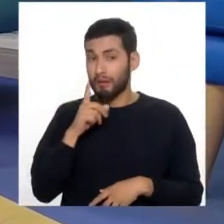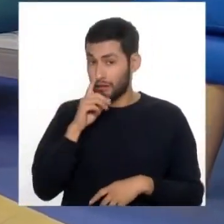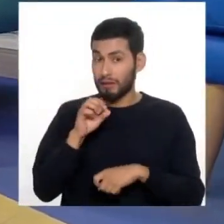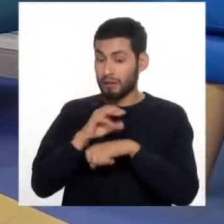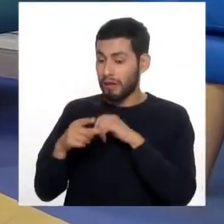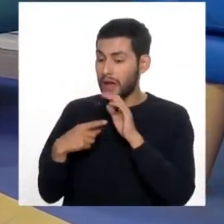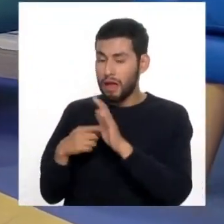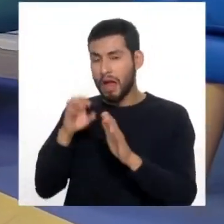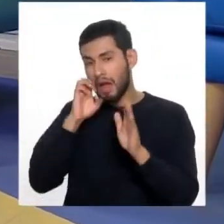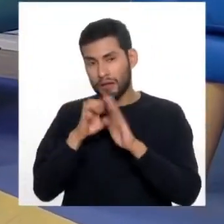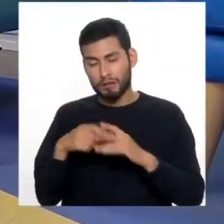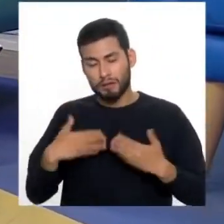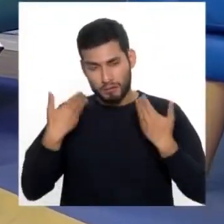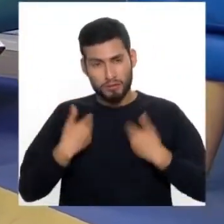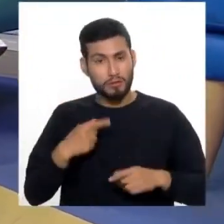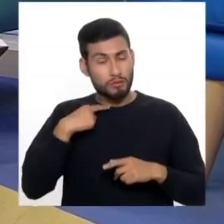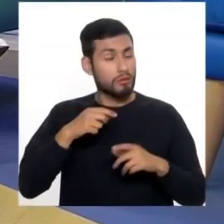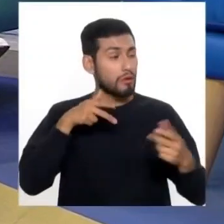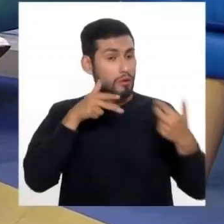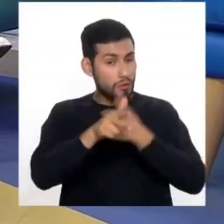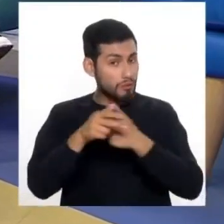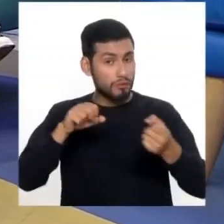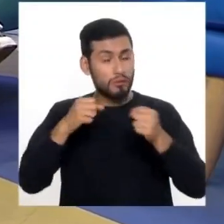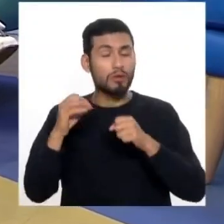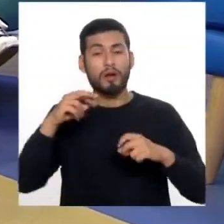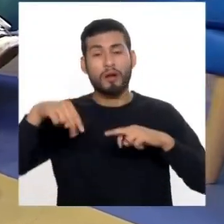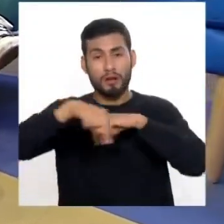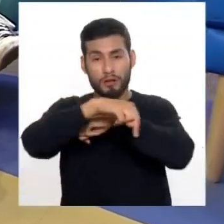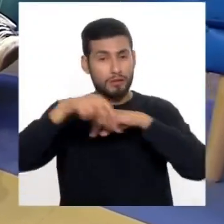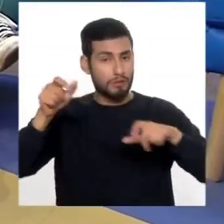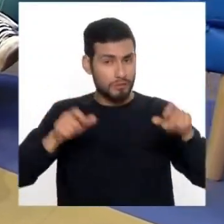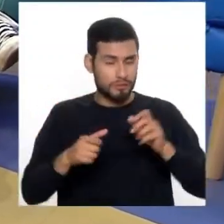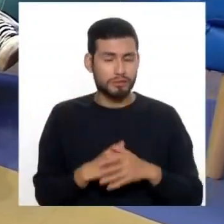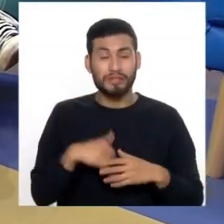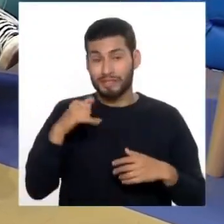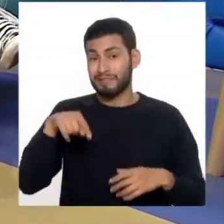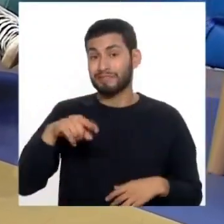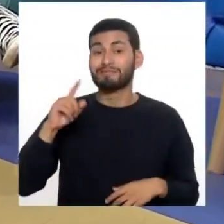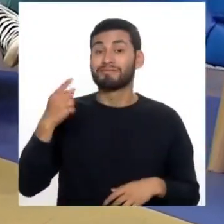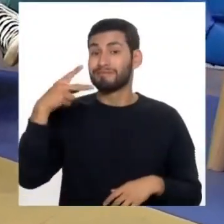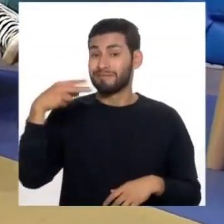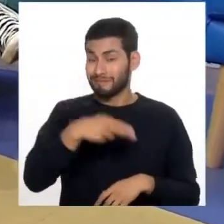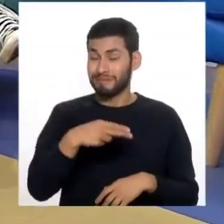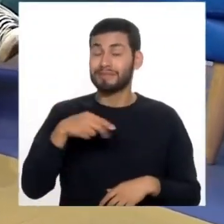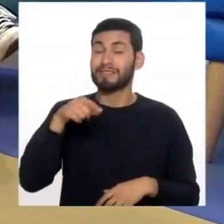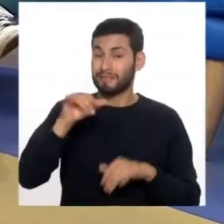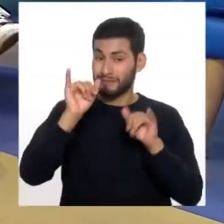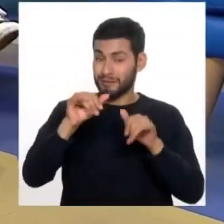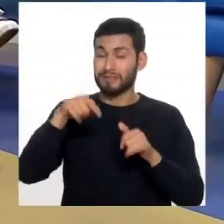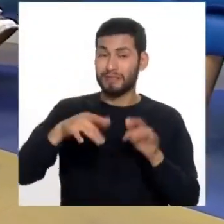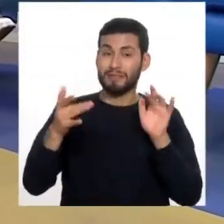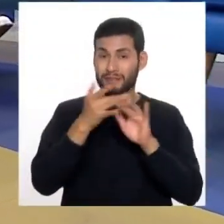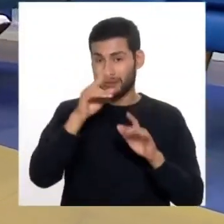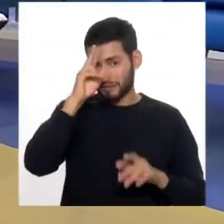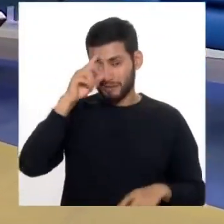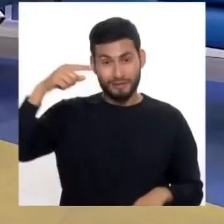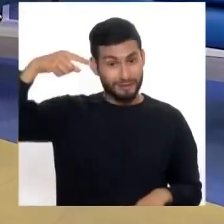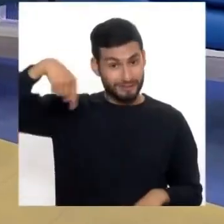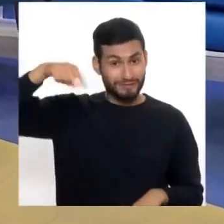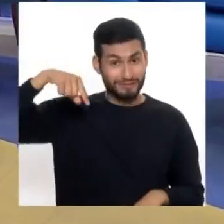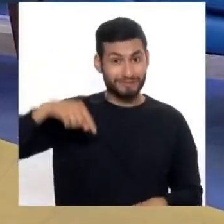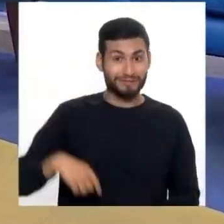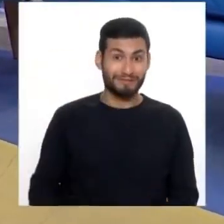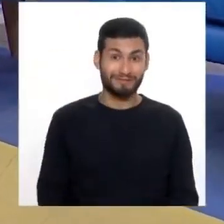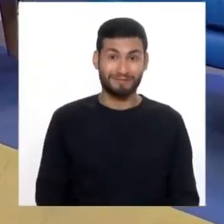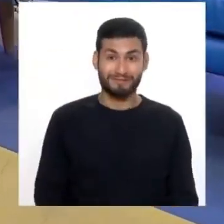conductores, peatones y todos los que nos movemos en la sociedad. Así es, nos vamos al primer corte del programa. No te muevas, este es Conecta Perú. Ya volvemos.